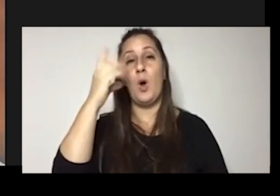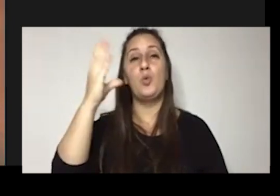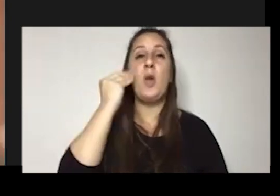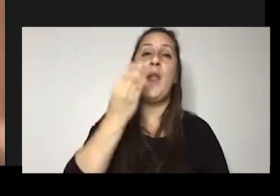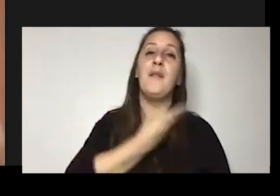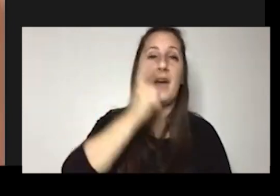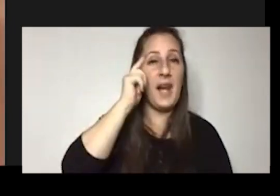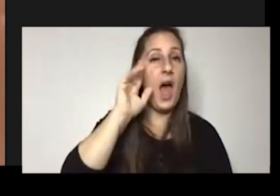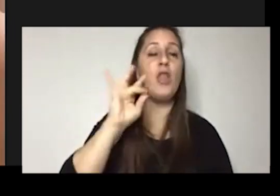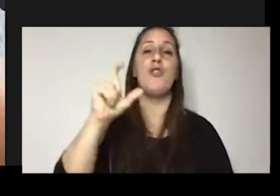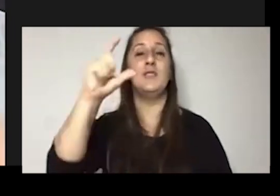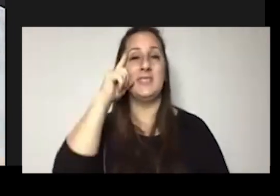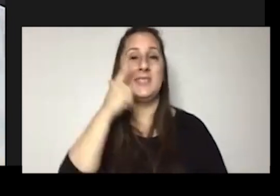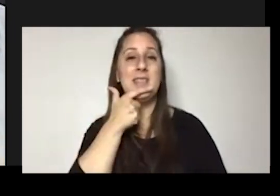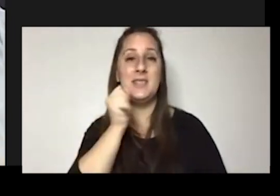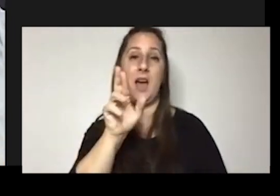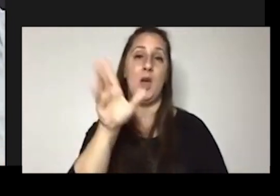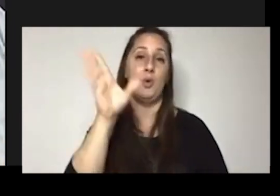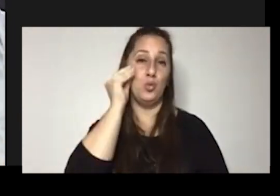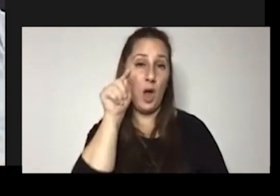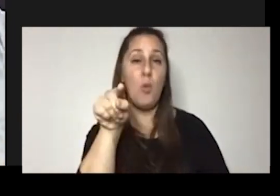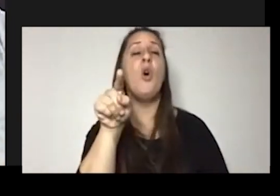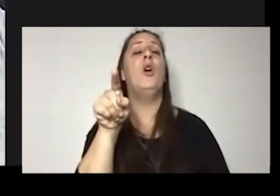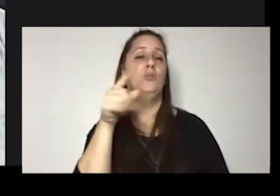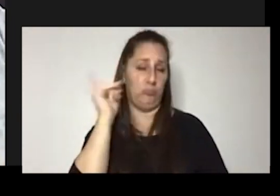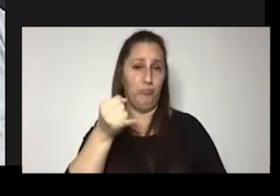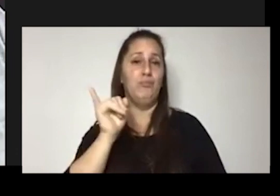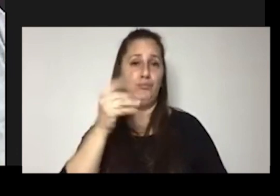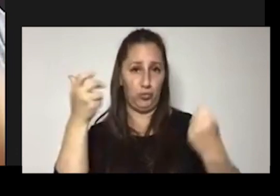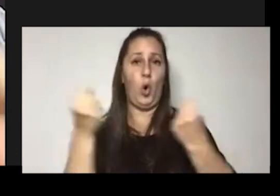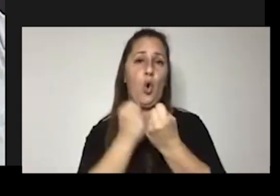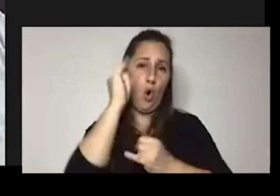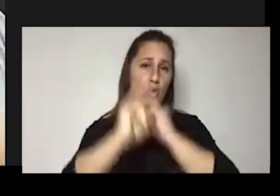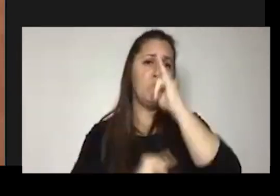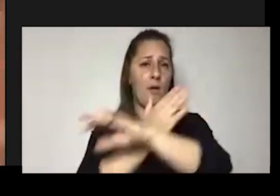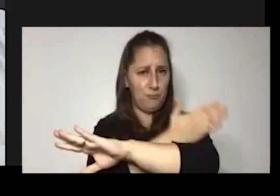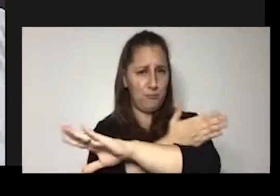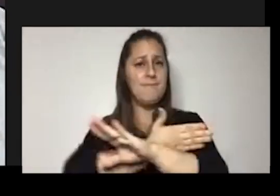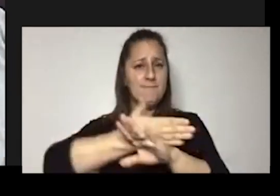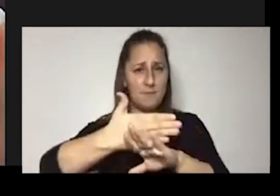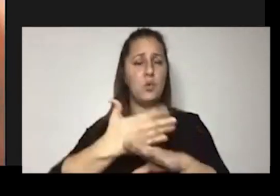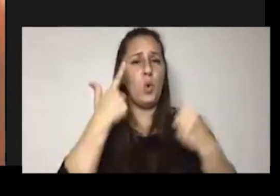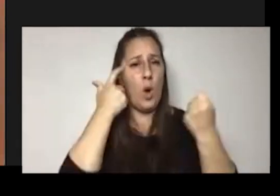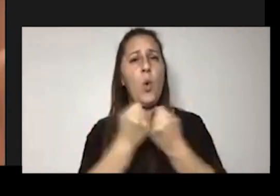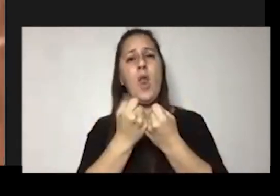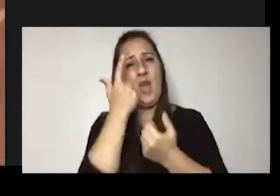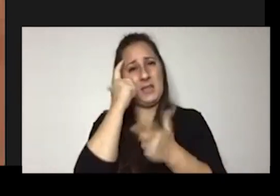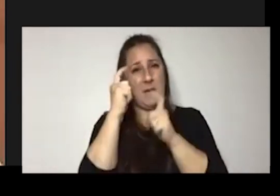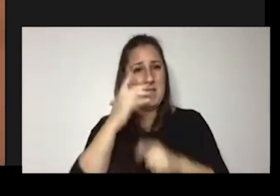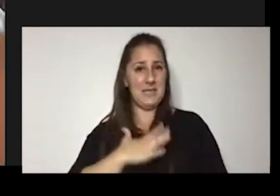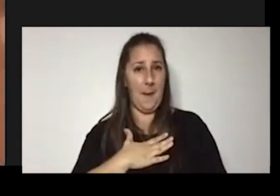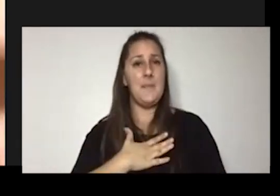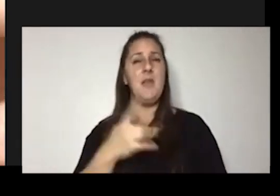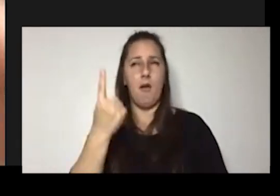que realmente coincido con lo que están mencionando, por experiencia personal y muchos conocidos, pero es que si